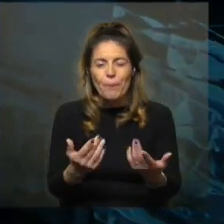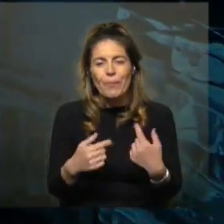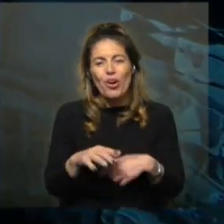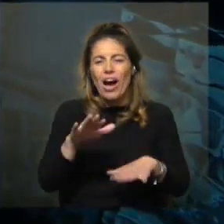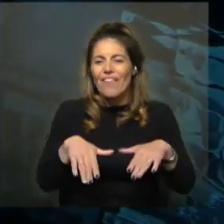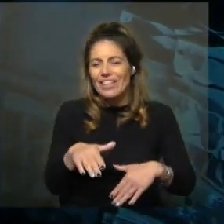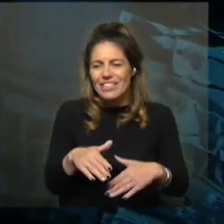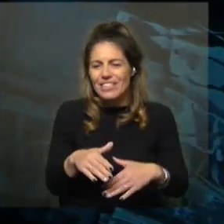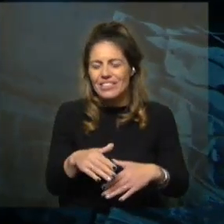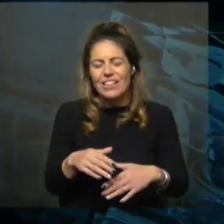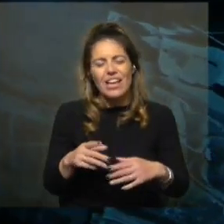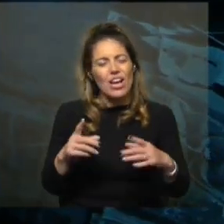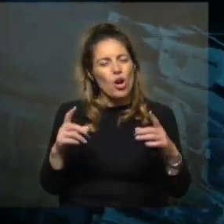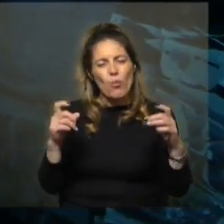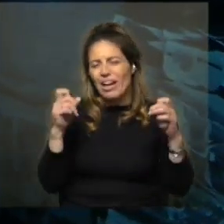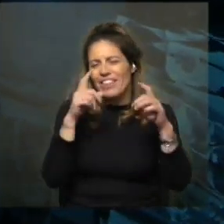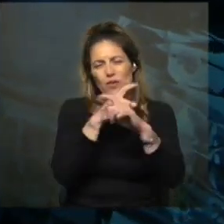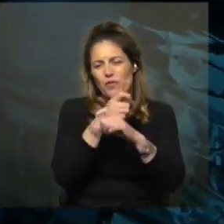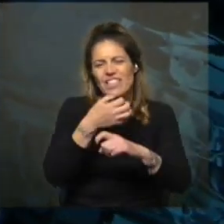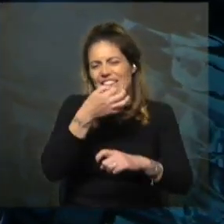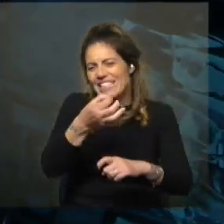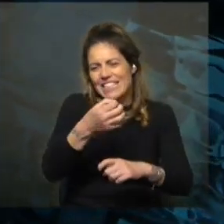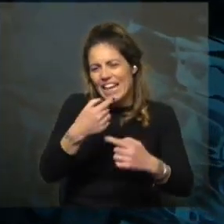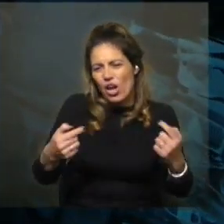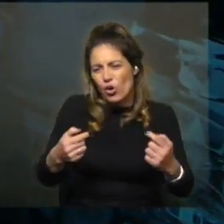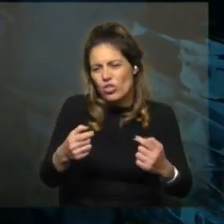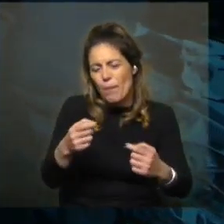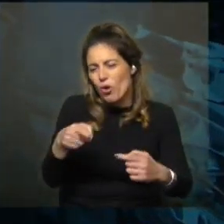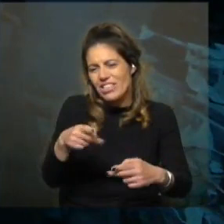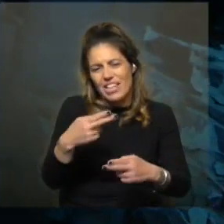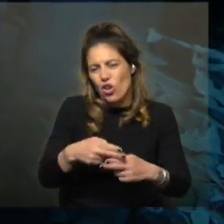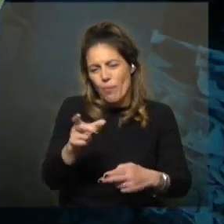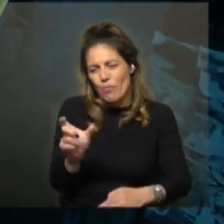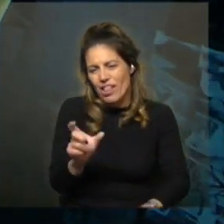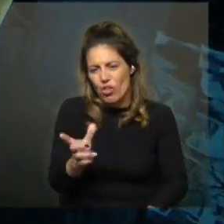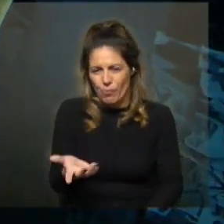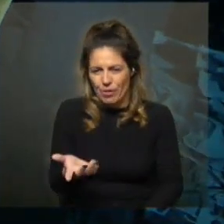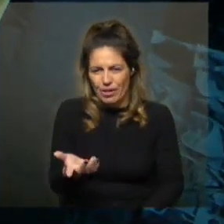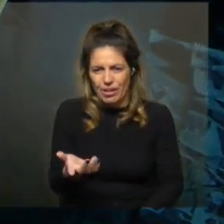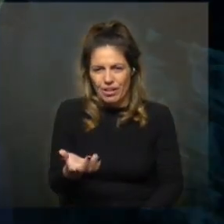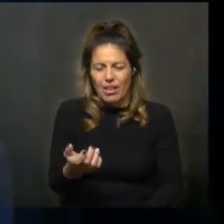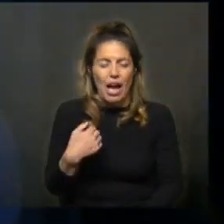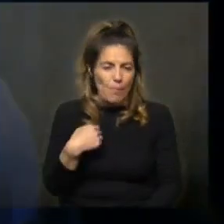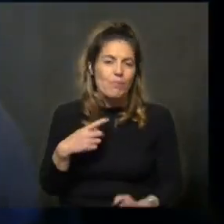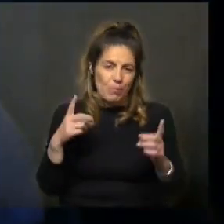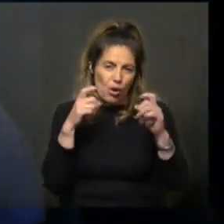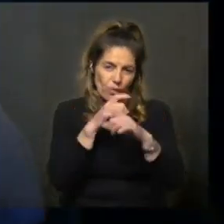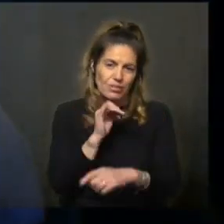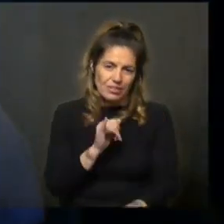veces cuesta Llamar algunas cosas por su propio nombre a mí me cuesta entonces este digo